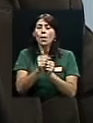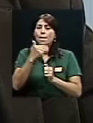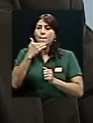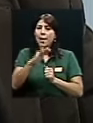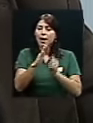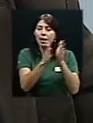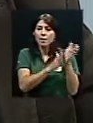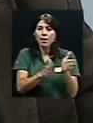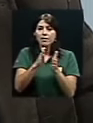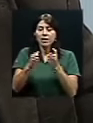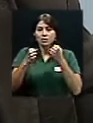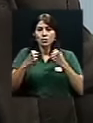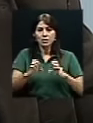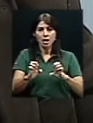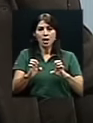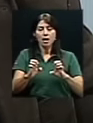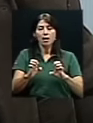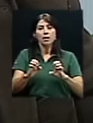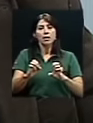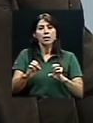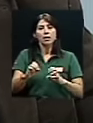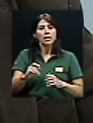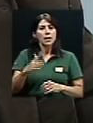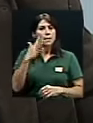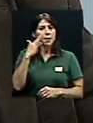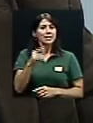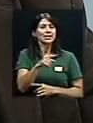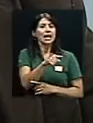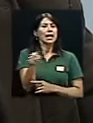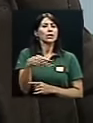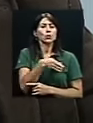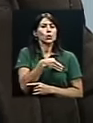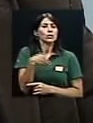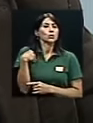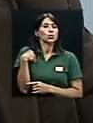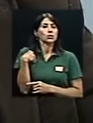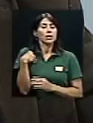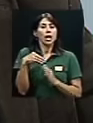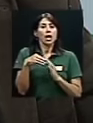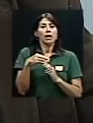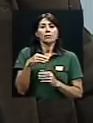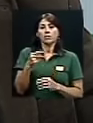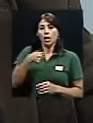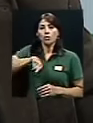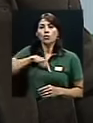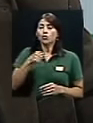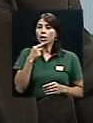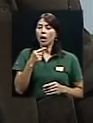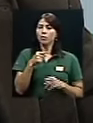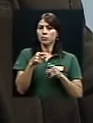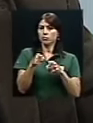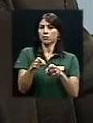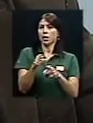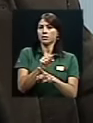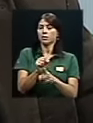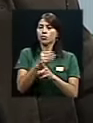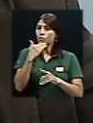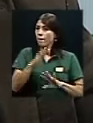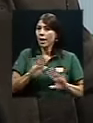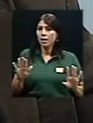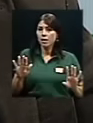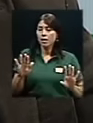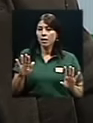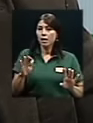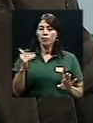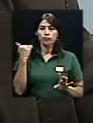estratégica y pareciera que se molestan cuando gente como nosotros decimos, bueno, aquí esto está mal. Yo siempre